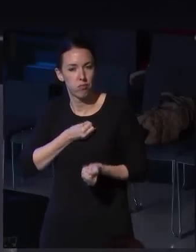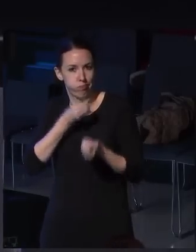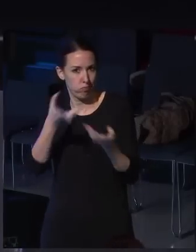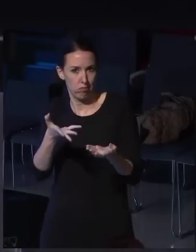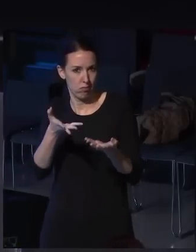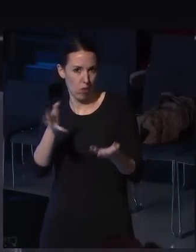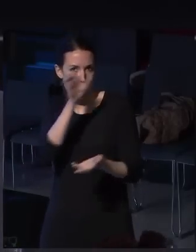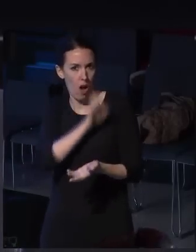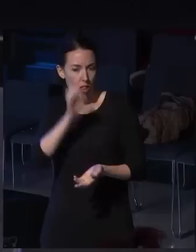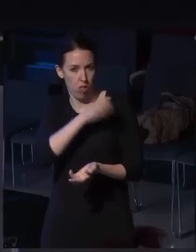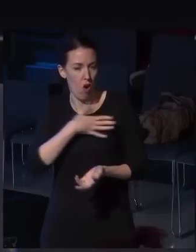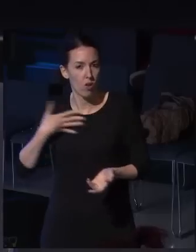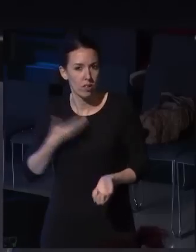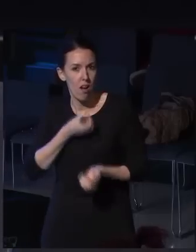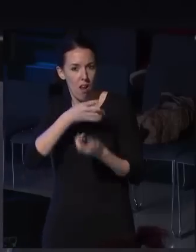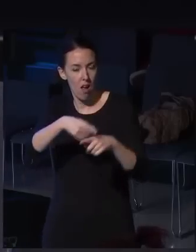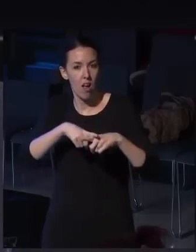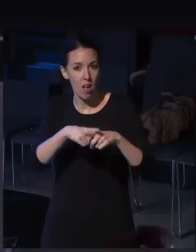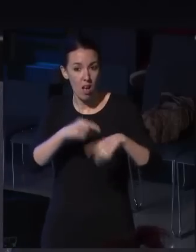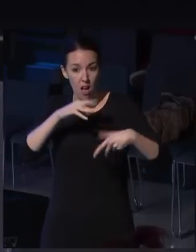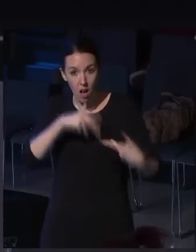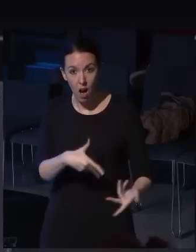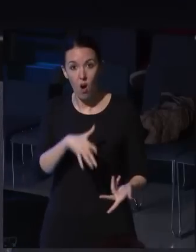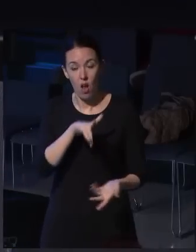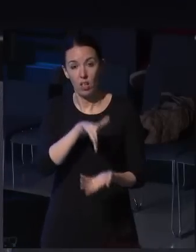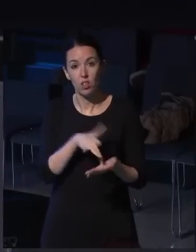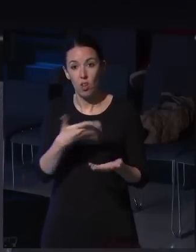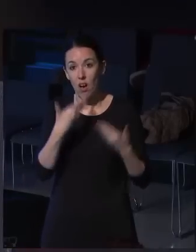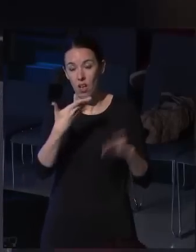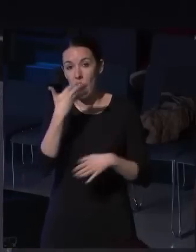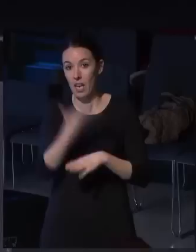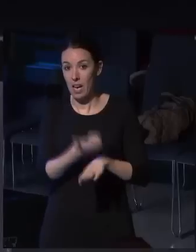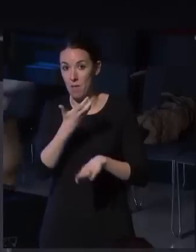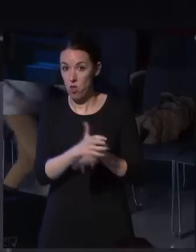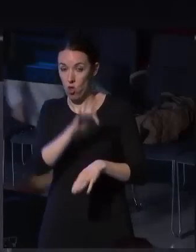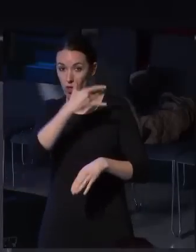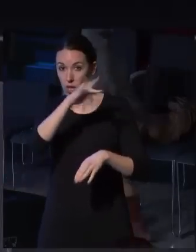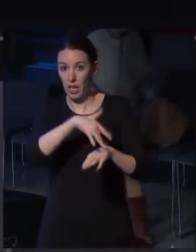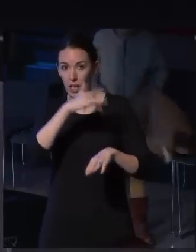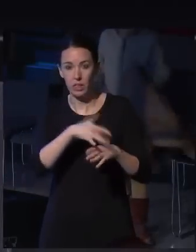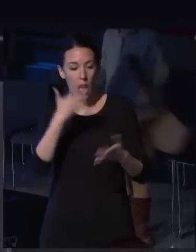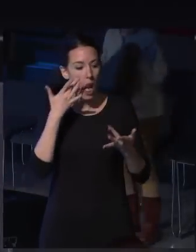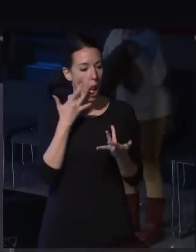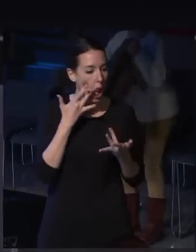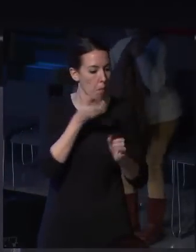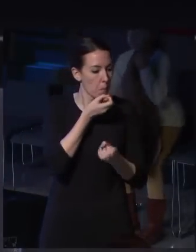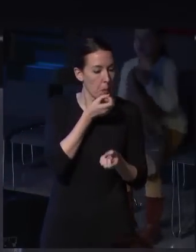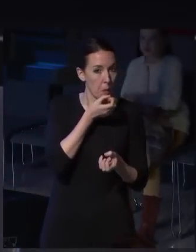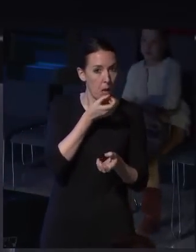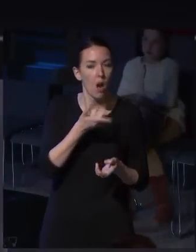con ese tema y que, bueno, a día de hoy con la grabación digital muchas veces se pule y nos gusta también